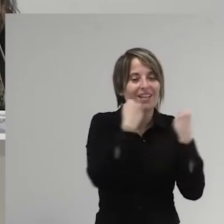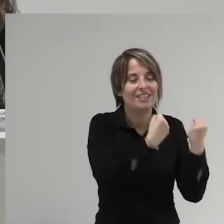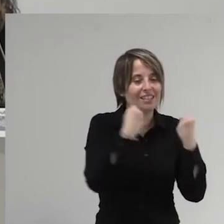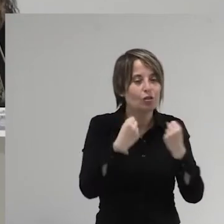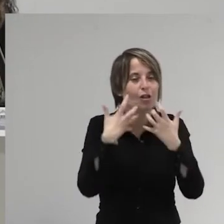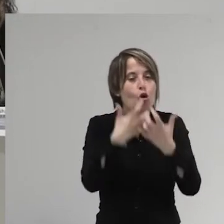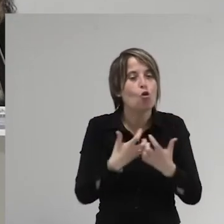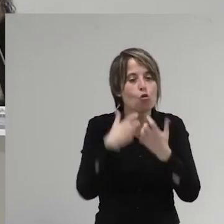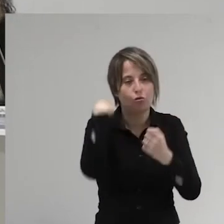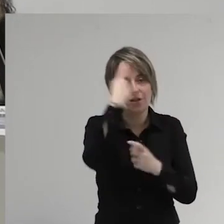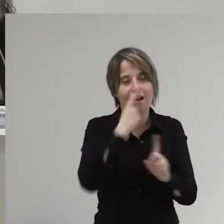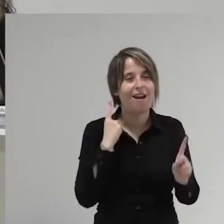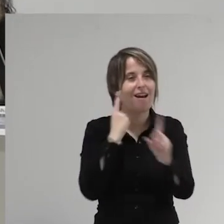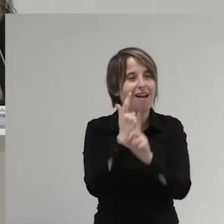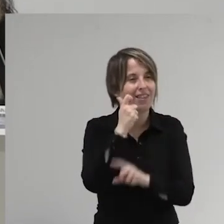lucha antirracista,